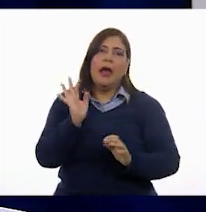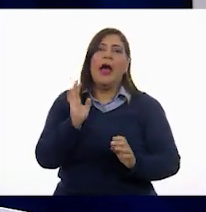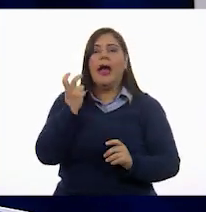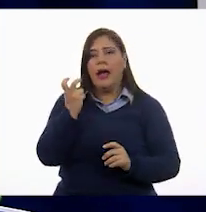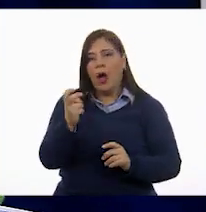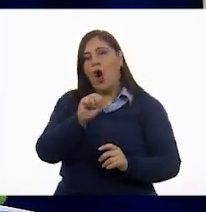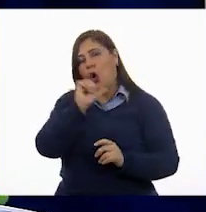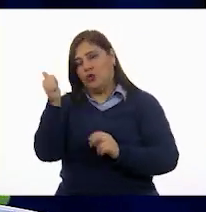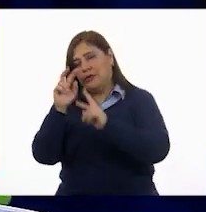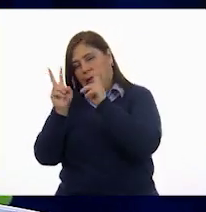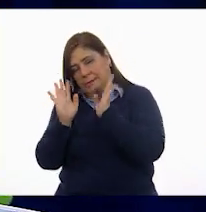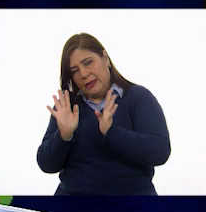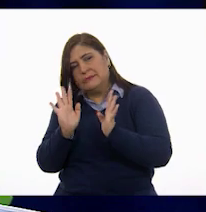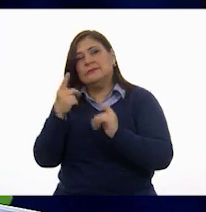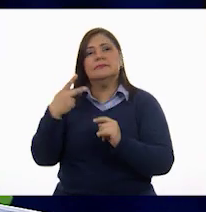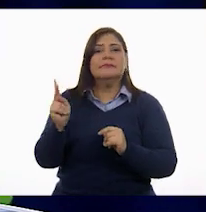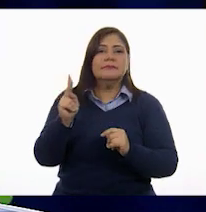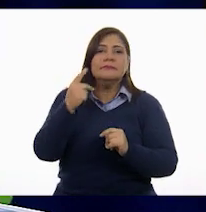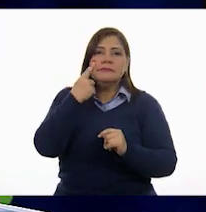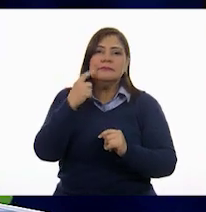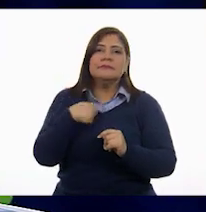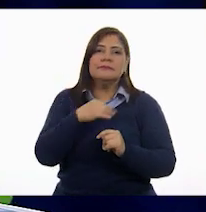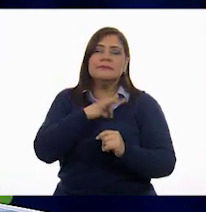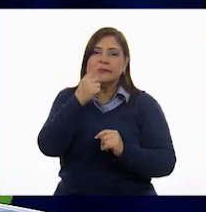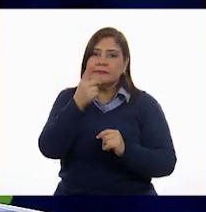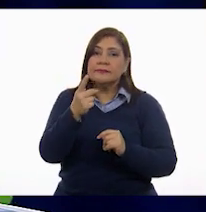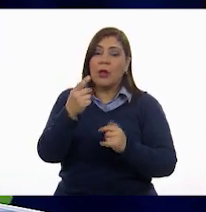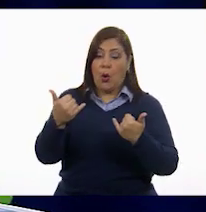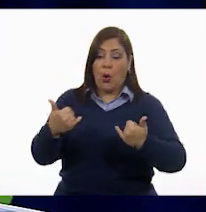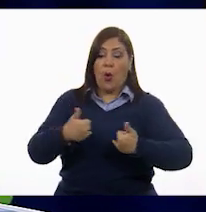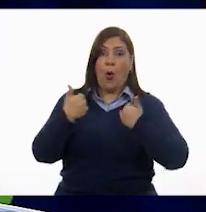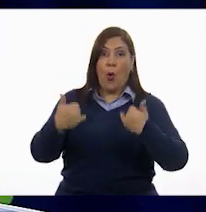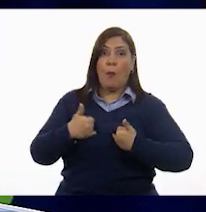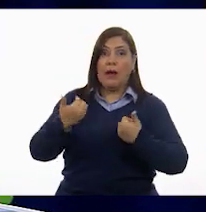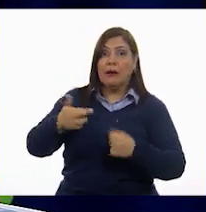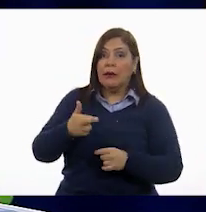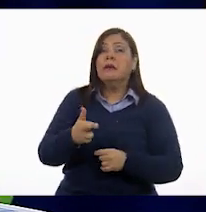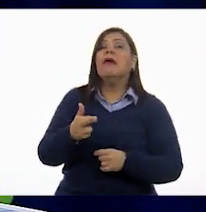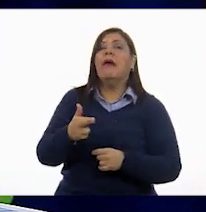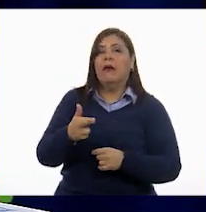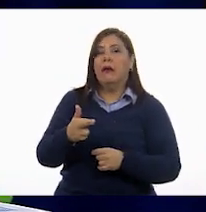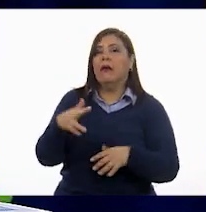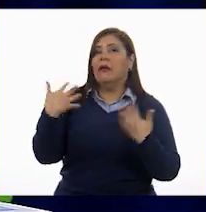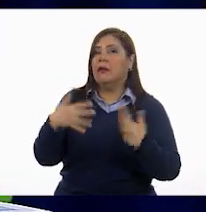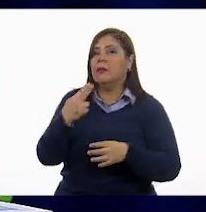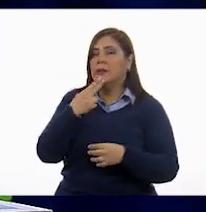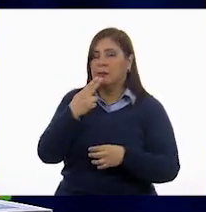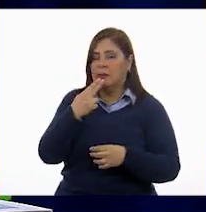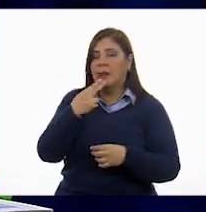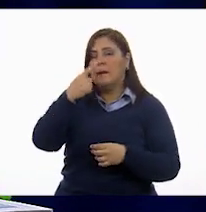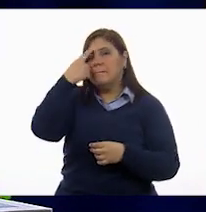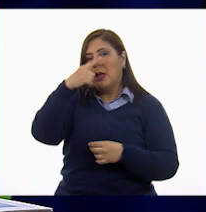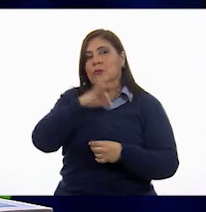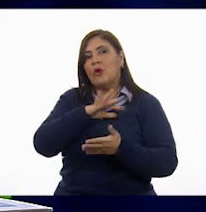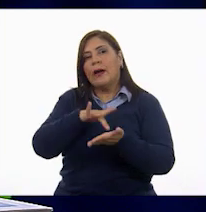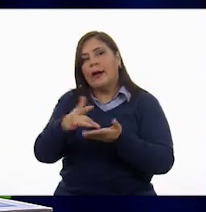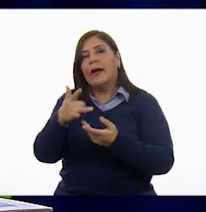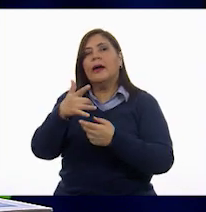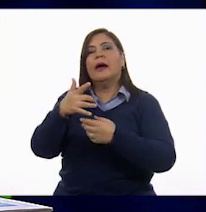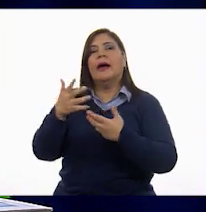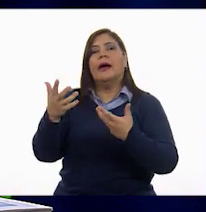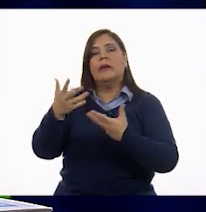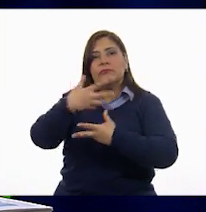ese es otro tema. Sí. Lo que sí te puedo decir que el río joven es muy útil para la humanidad porque sirve para generar, entre otras